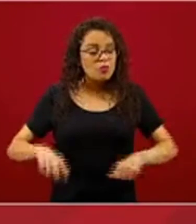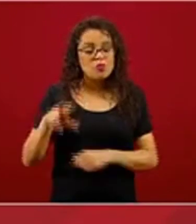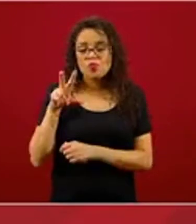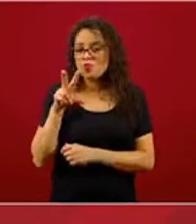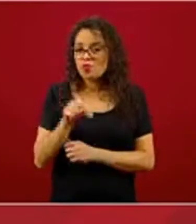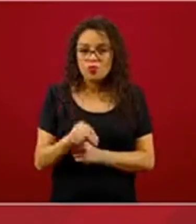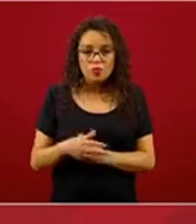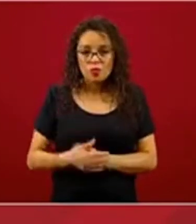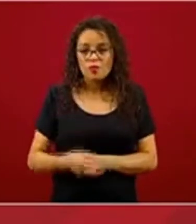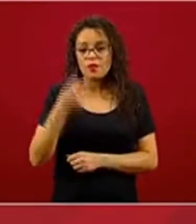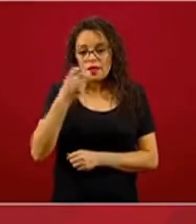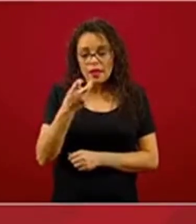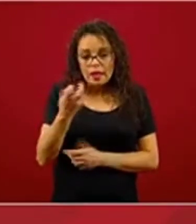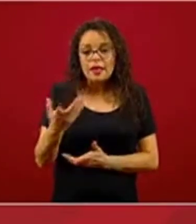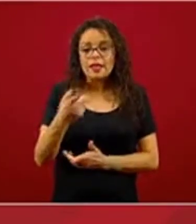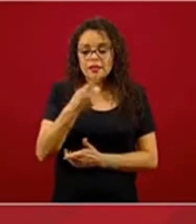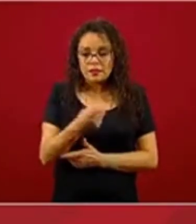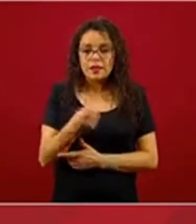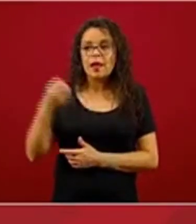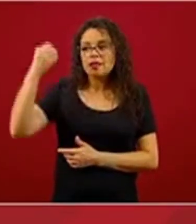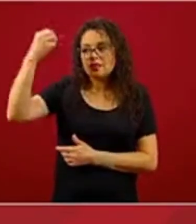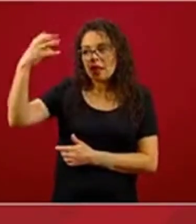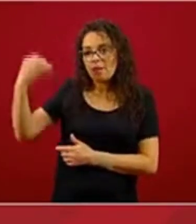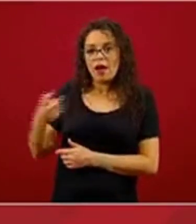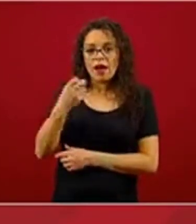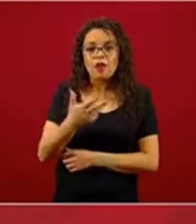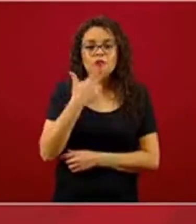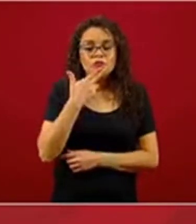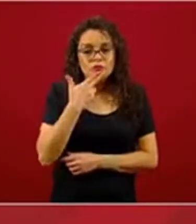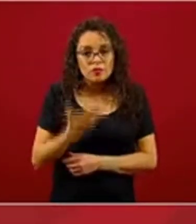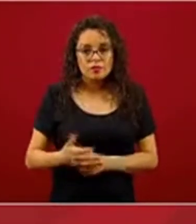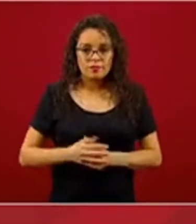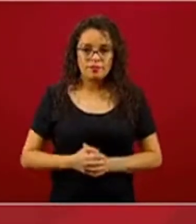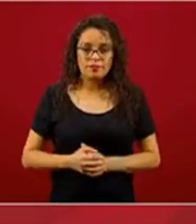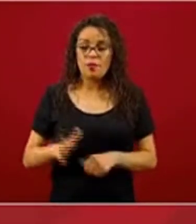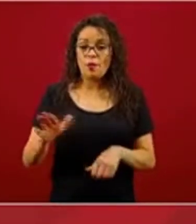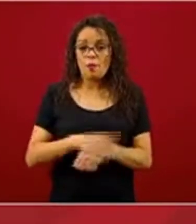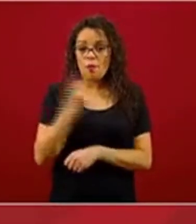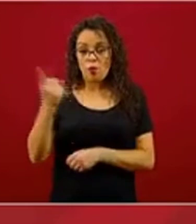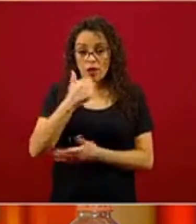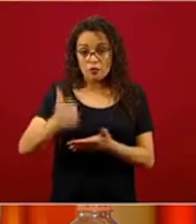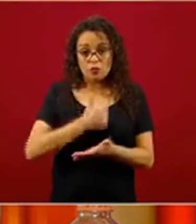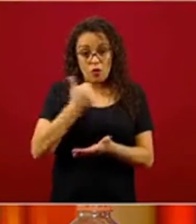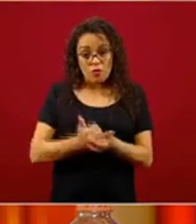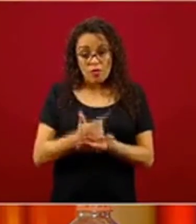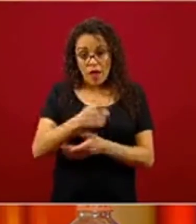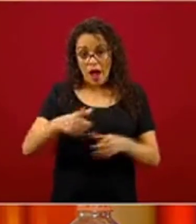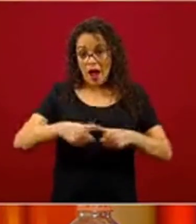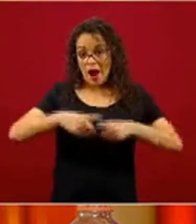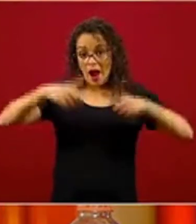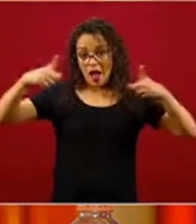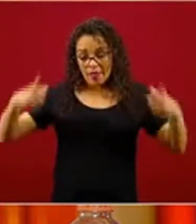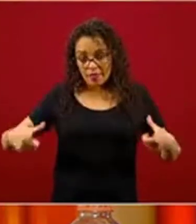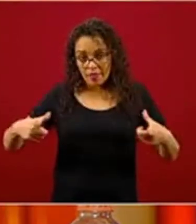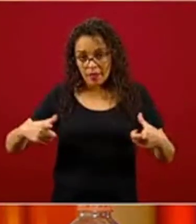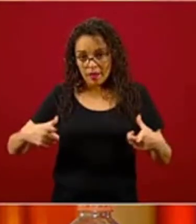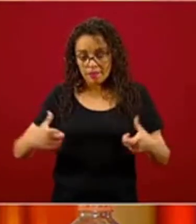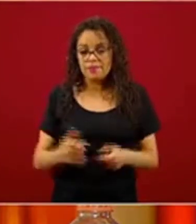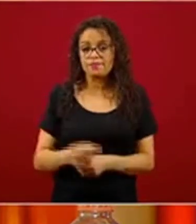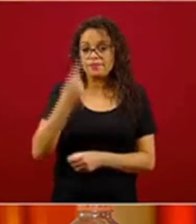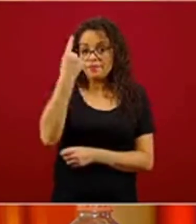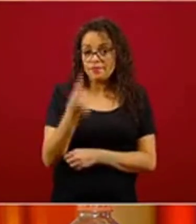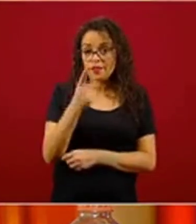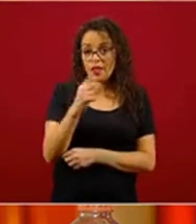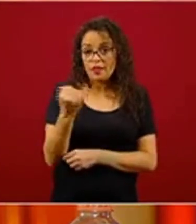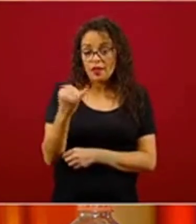del semáforo. La mayoría de las grandes ciudades amanecerán el 1 de junio en el